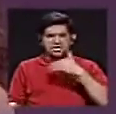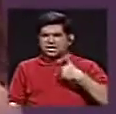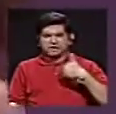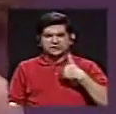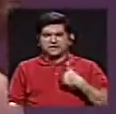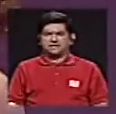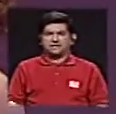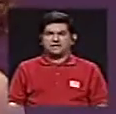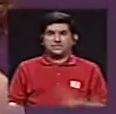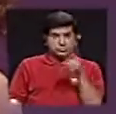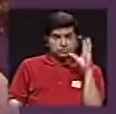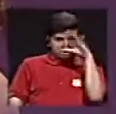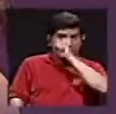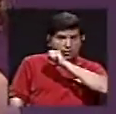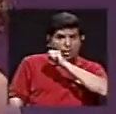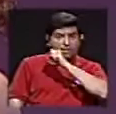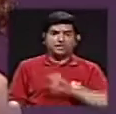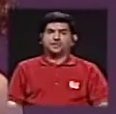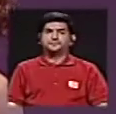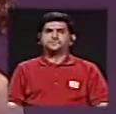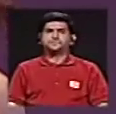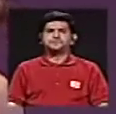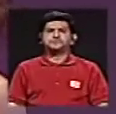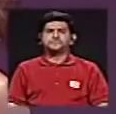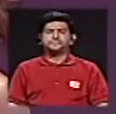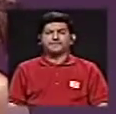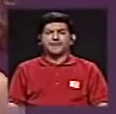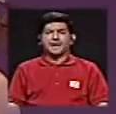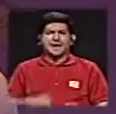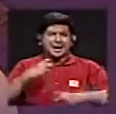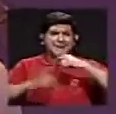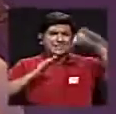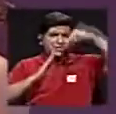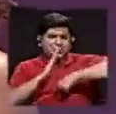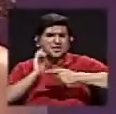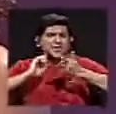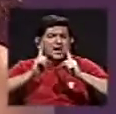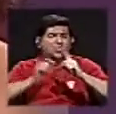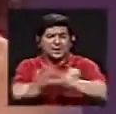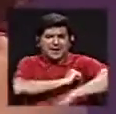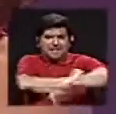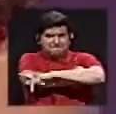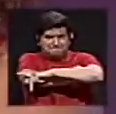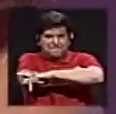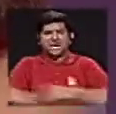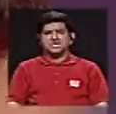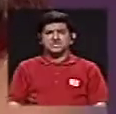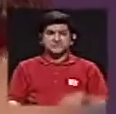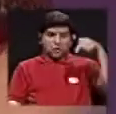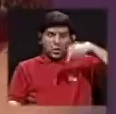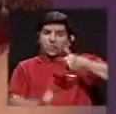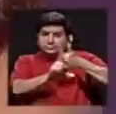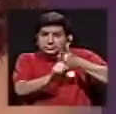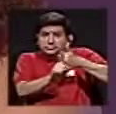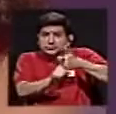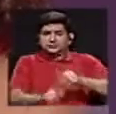rica- martí si te das cuenta lo grave de esto es que nuestro país aún hoy